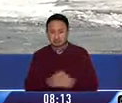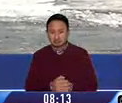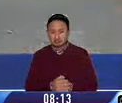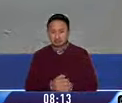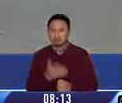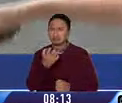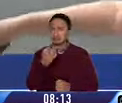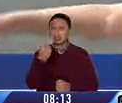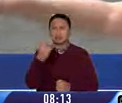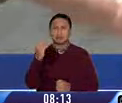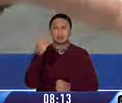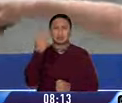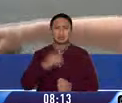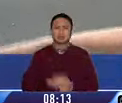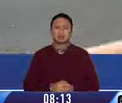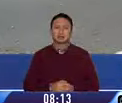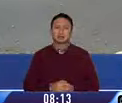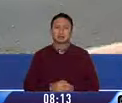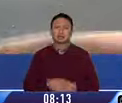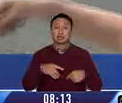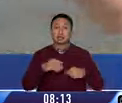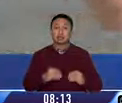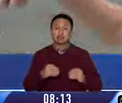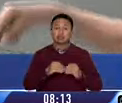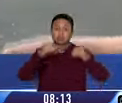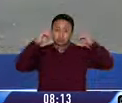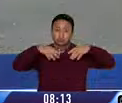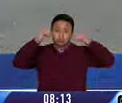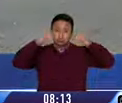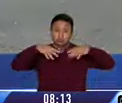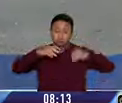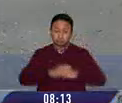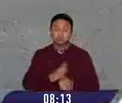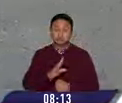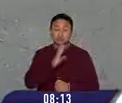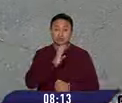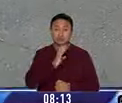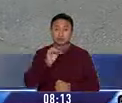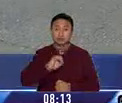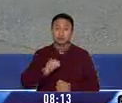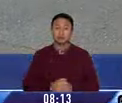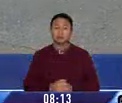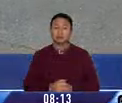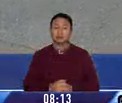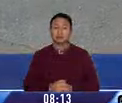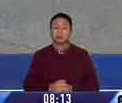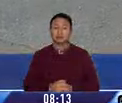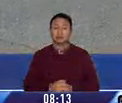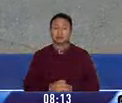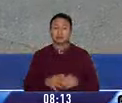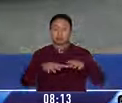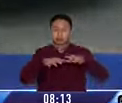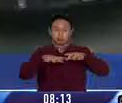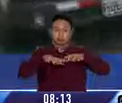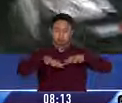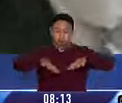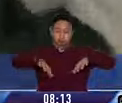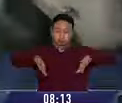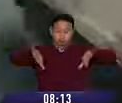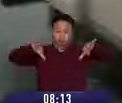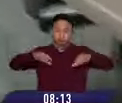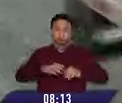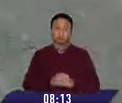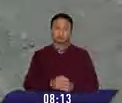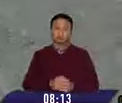días. Y ahí es donde se va a acumular la lluvia, se va a acumular las aguas. Y se va a hacer más grande. El problema está